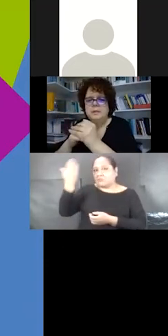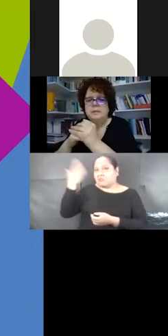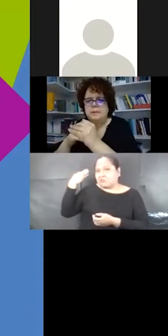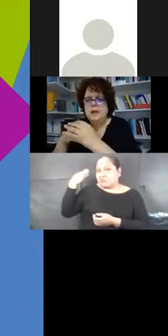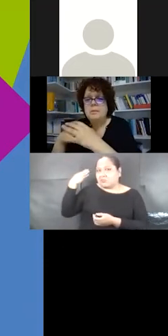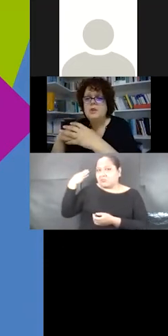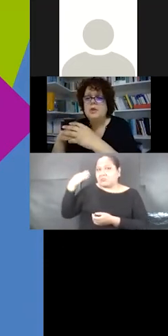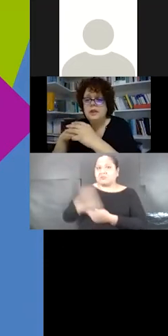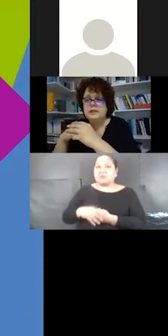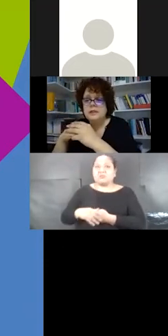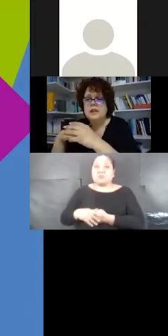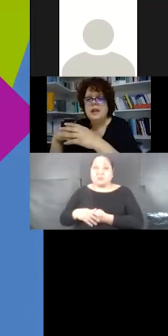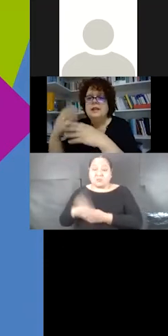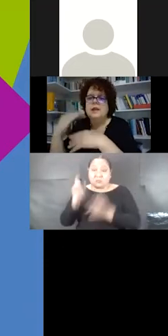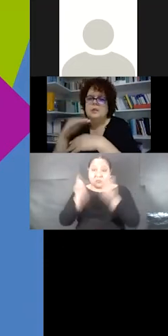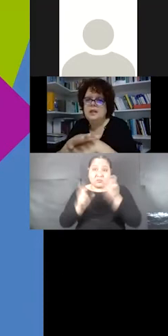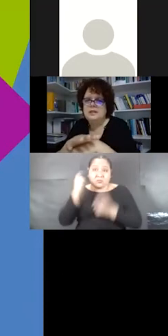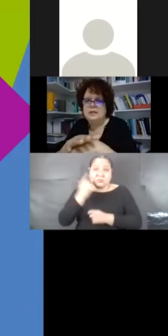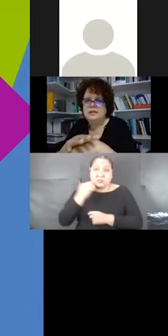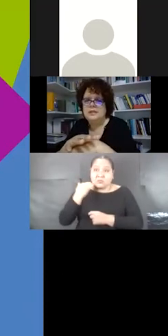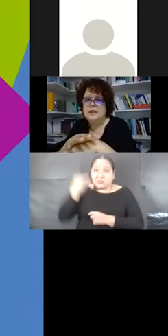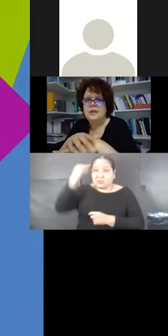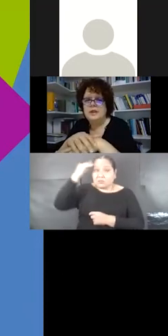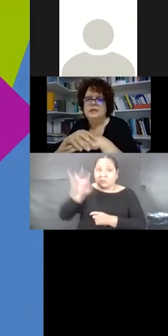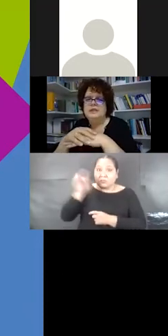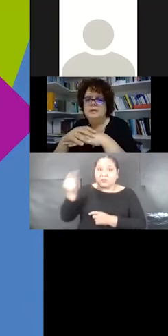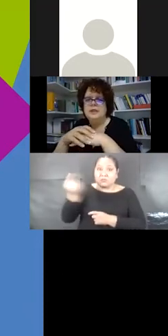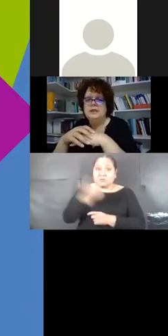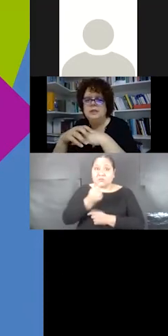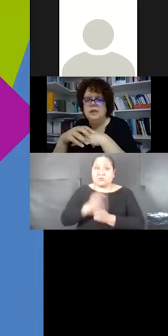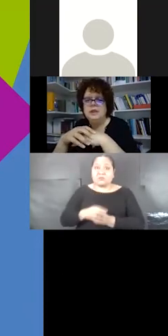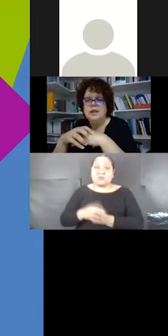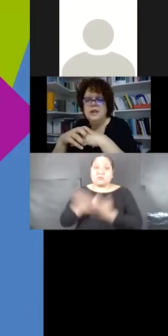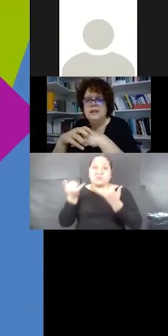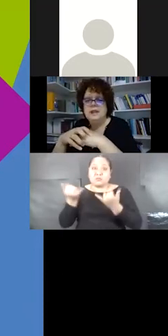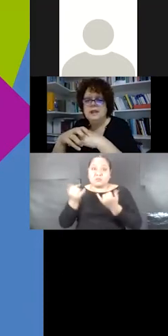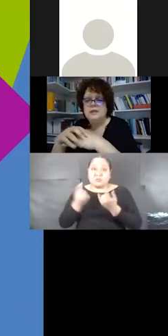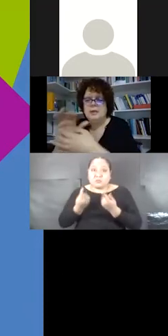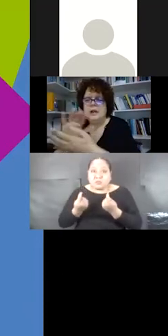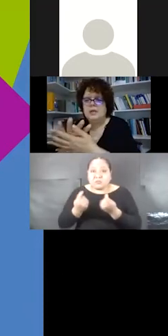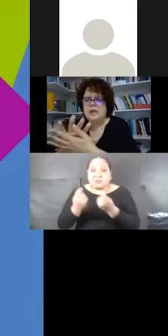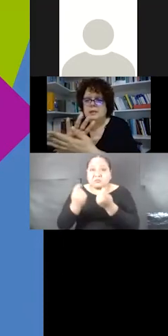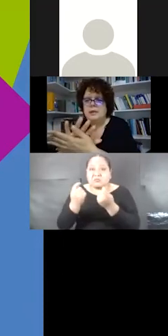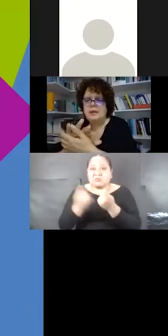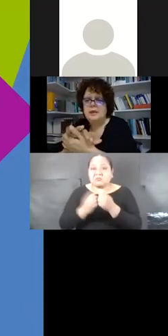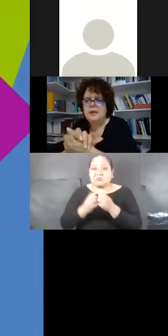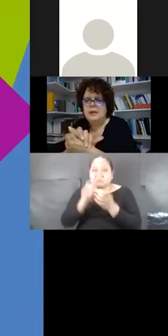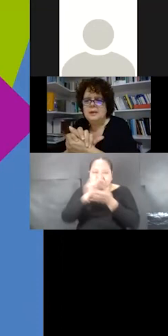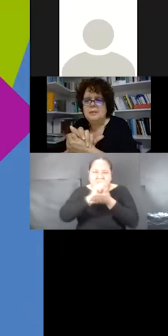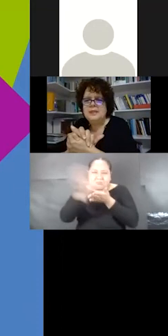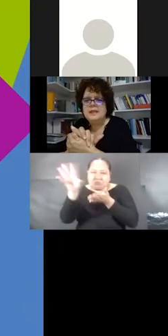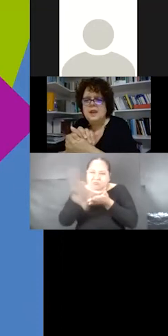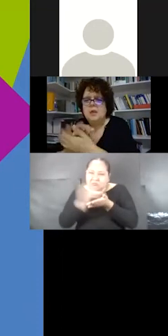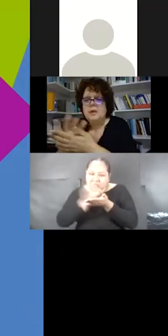Las personas mayores es el que utilizan, ¿no? Que ahora estamos tratando de tomar nota